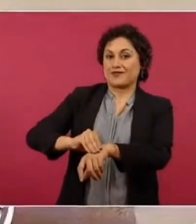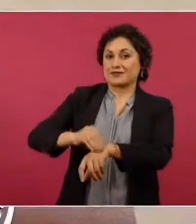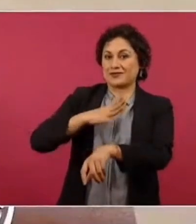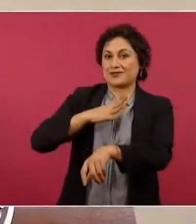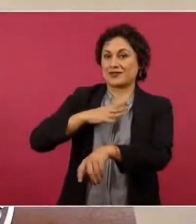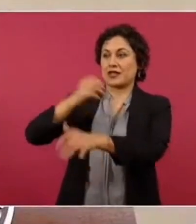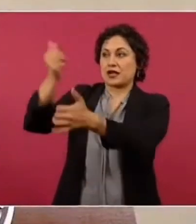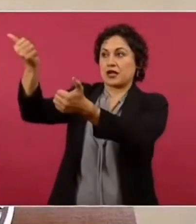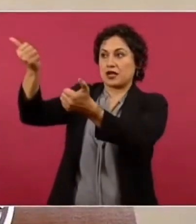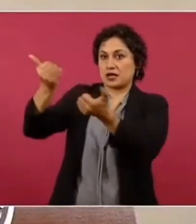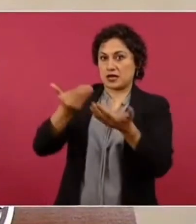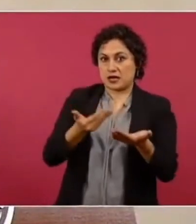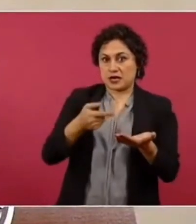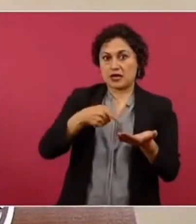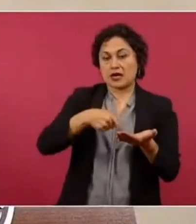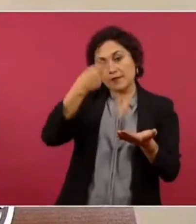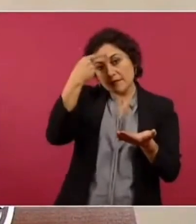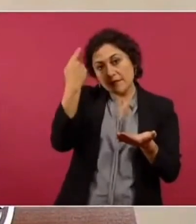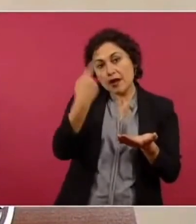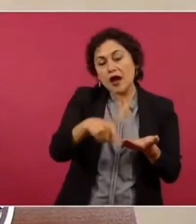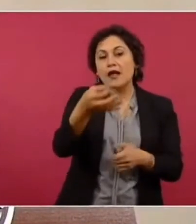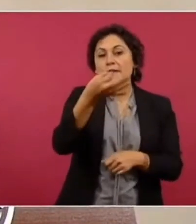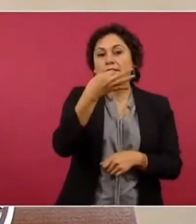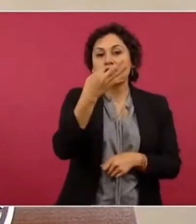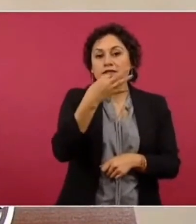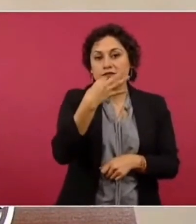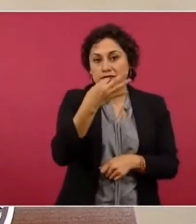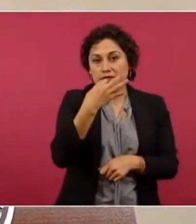se utiliza con fines médicos.